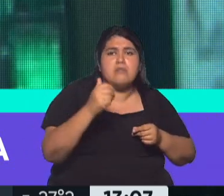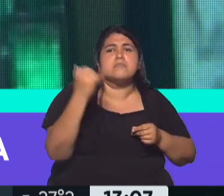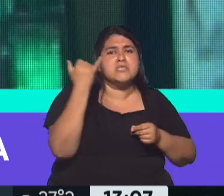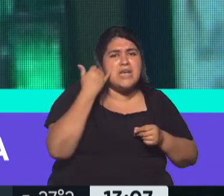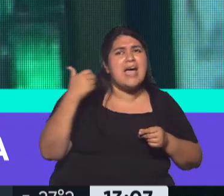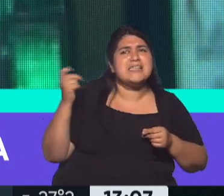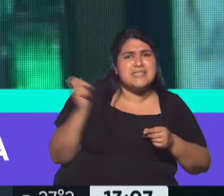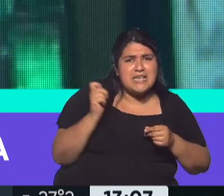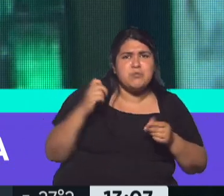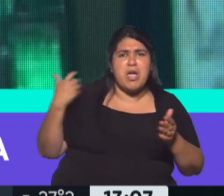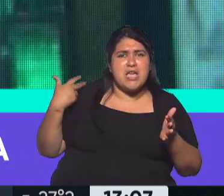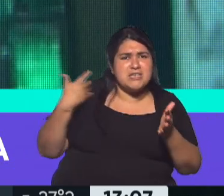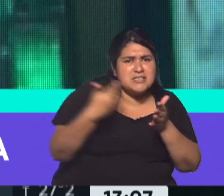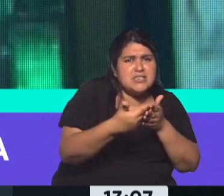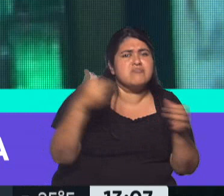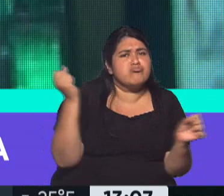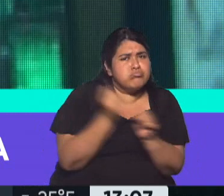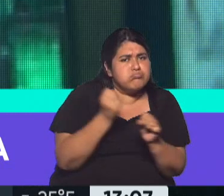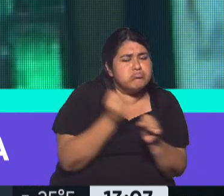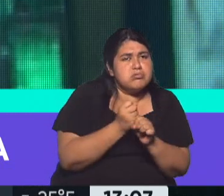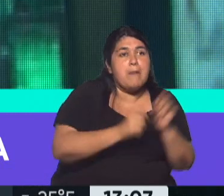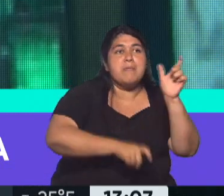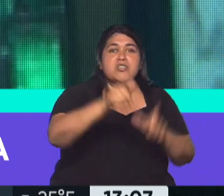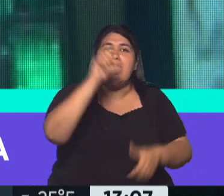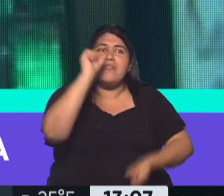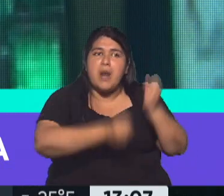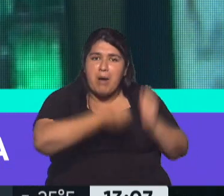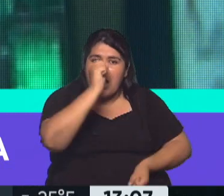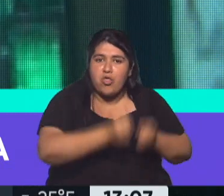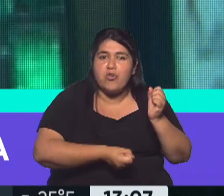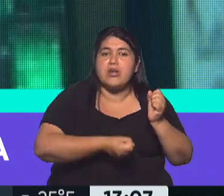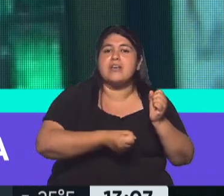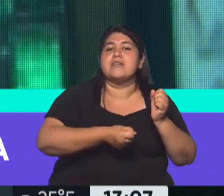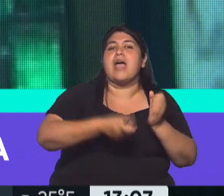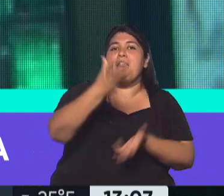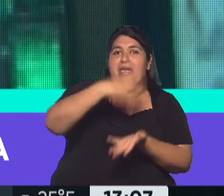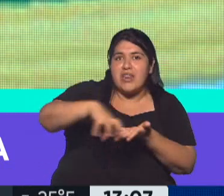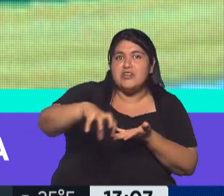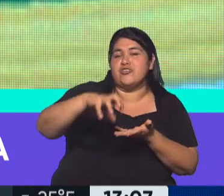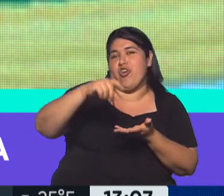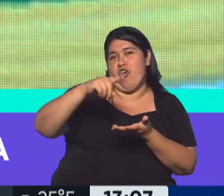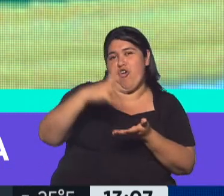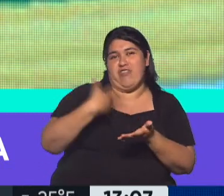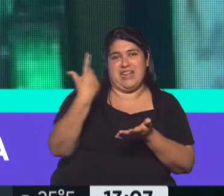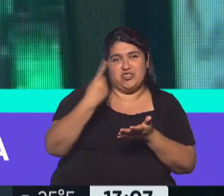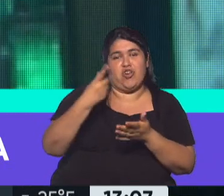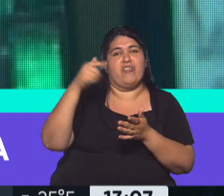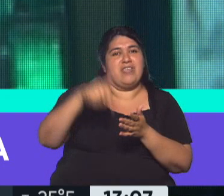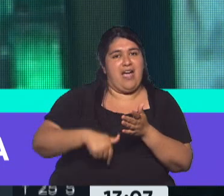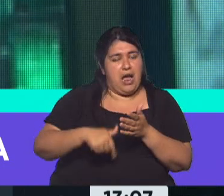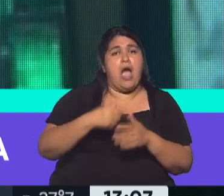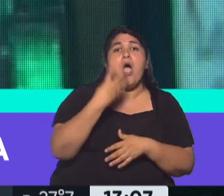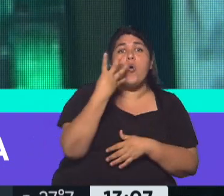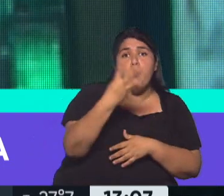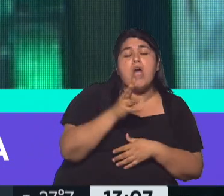entre trabajadores, entre la dirección del canal, los 4 gremios